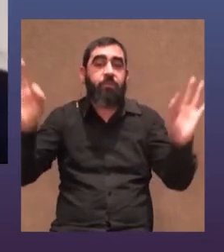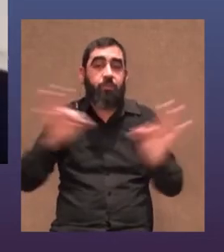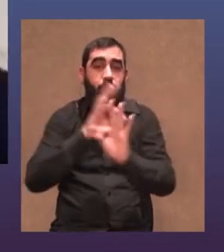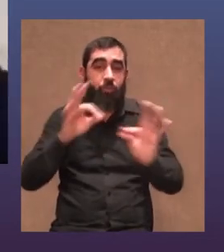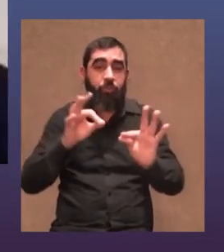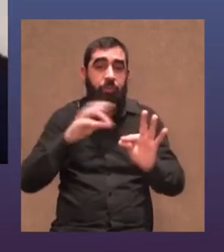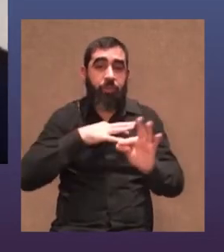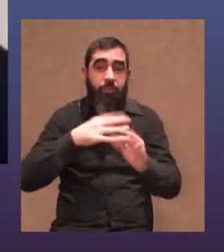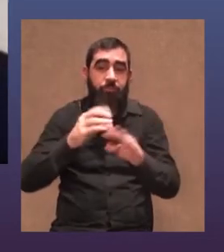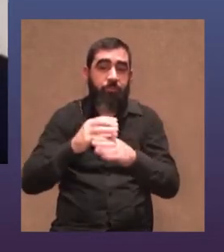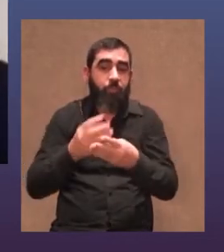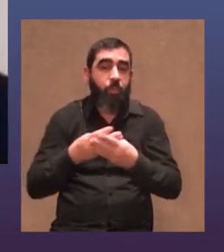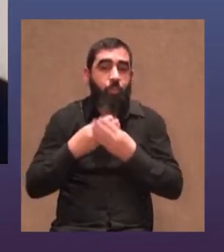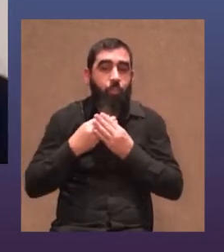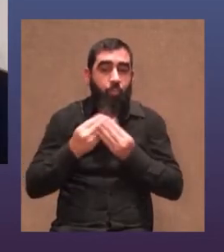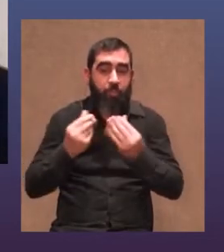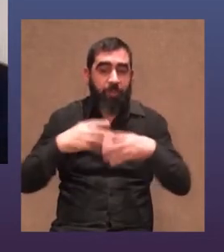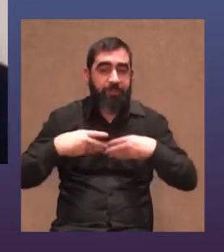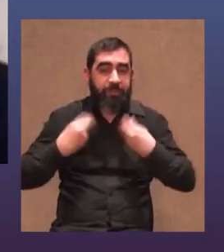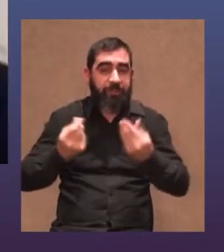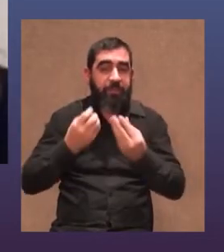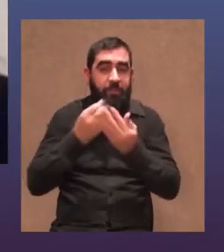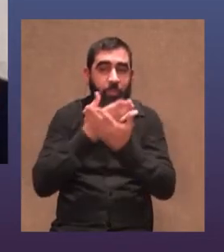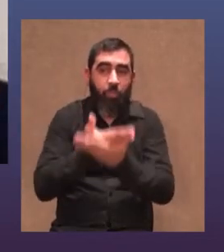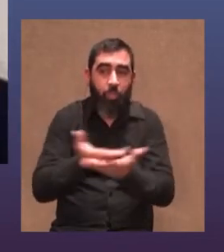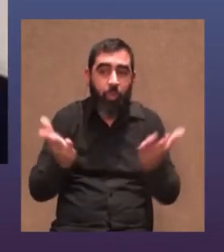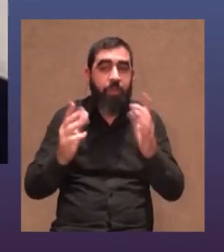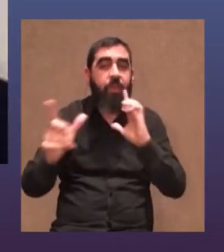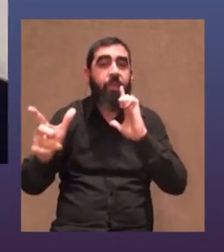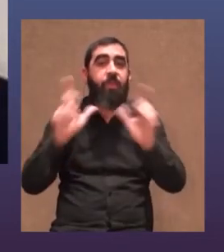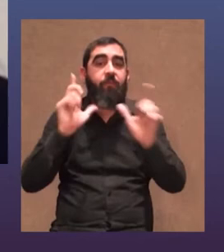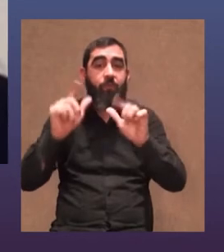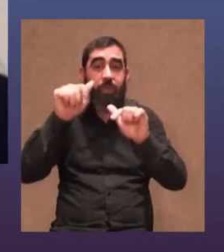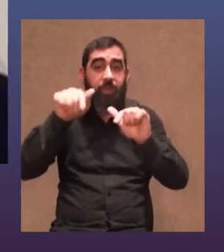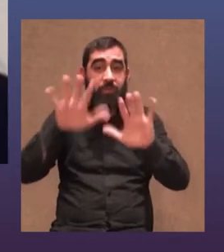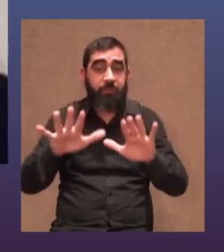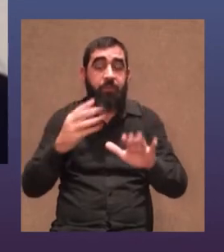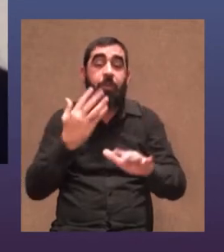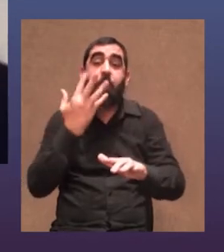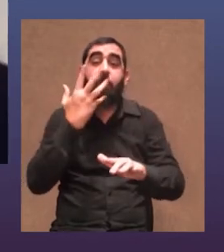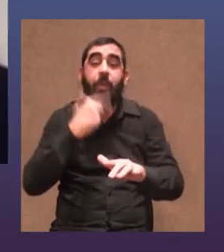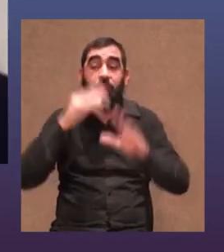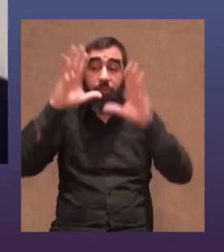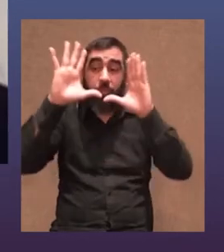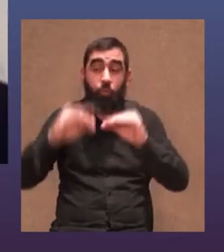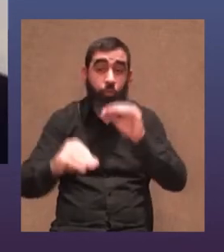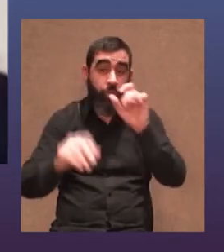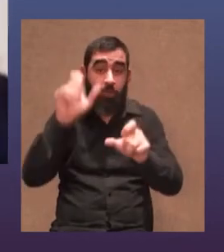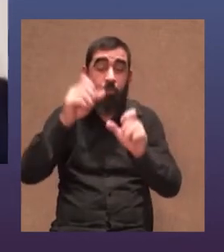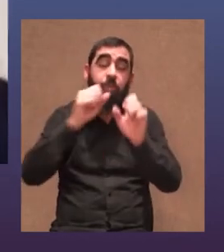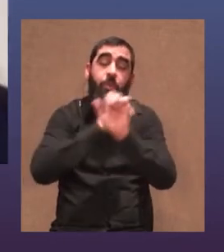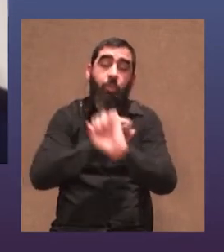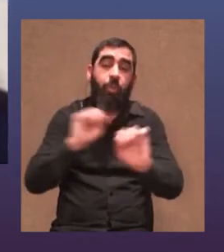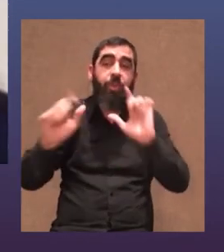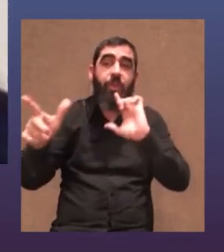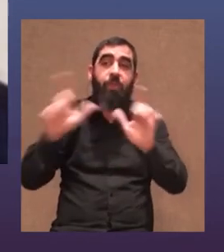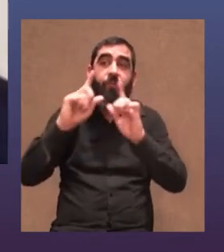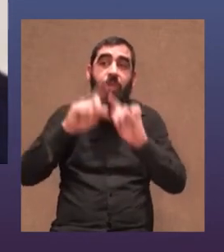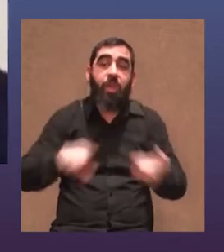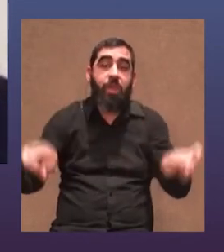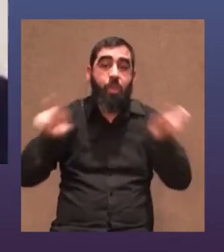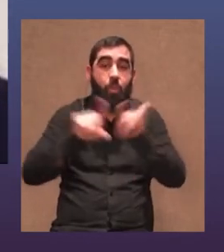eso a flor de piel, lo sentimos, lo disfrutamos, y nos encantaría que todo el mundo lo pudiera disfrutar de la misma